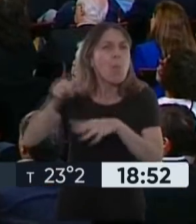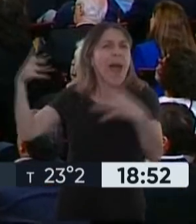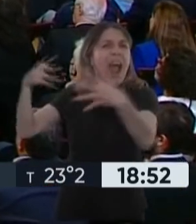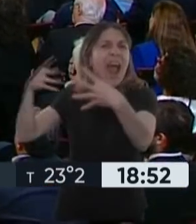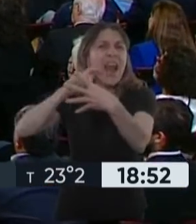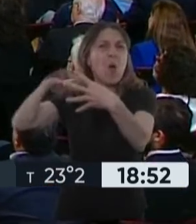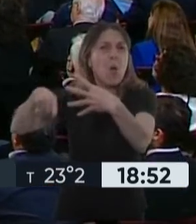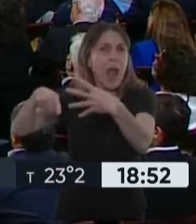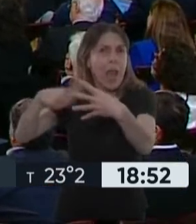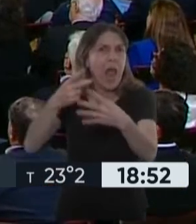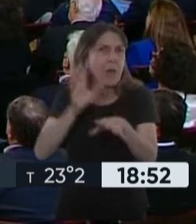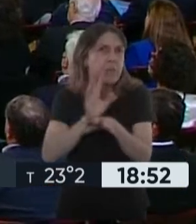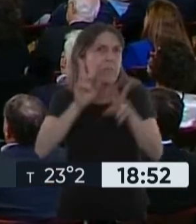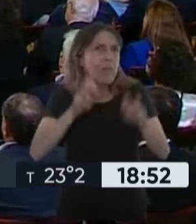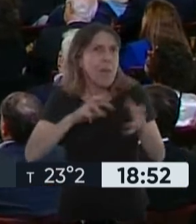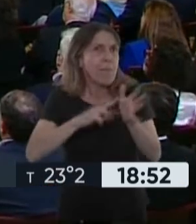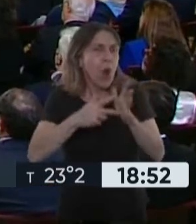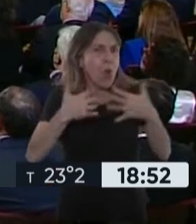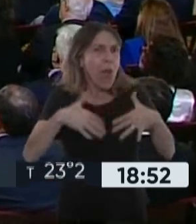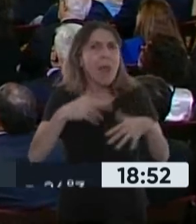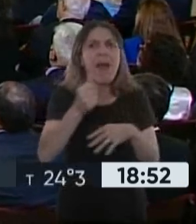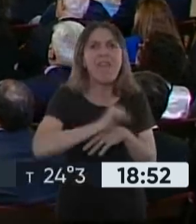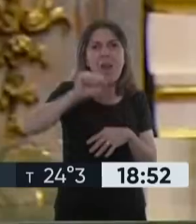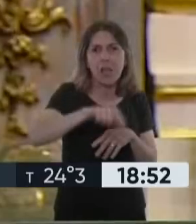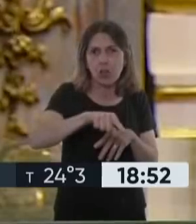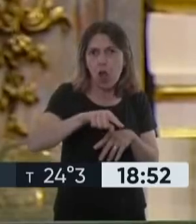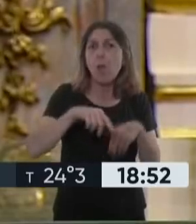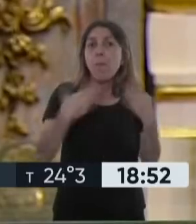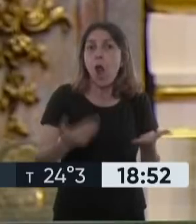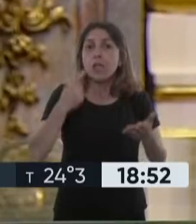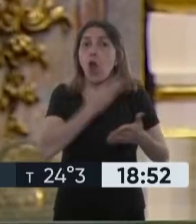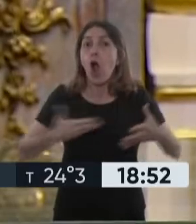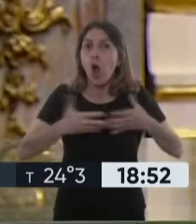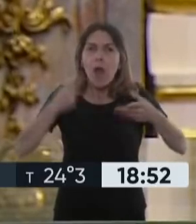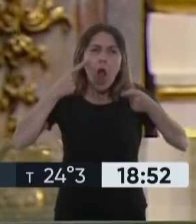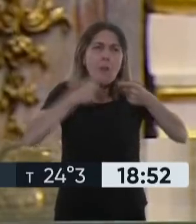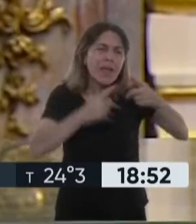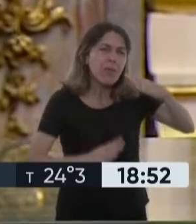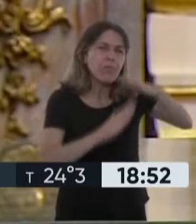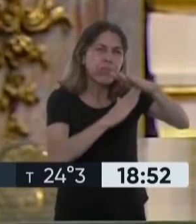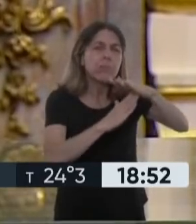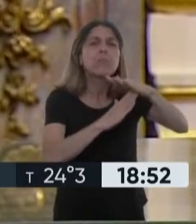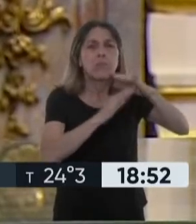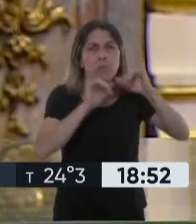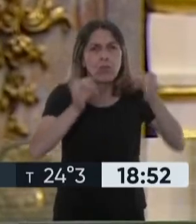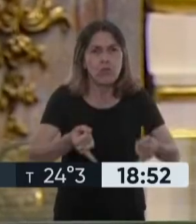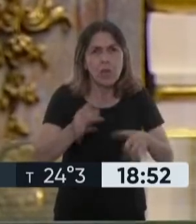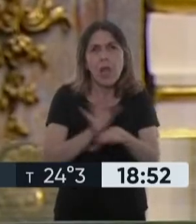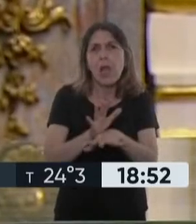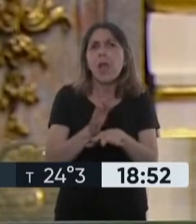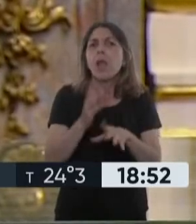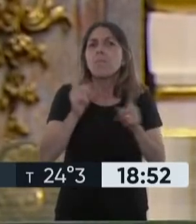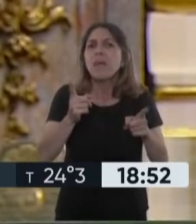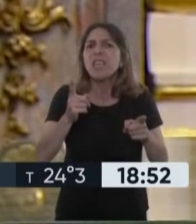inflación. Y el Gobierno tiene como un objetivo central garantizar el crecimiento del